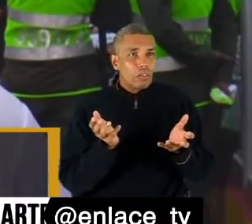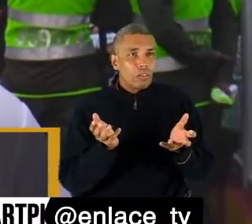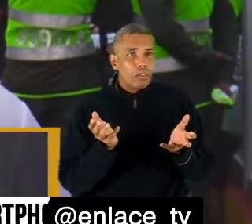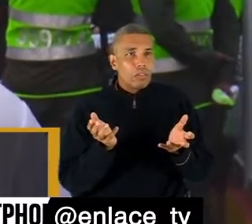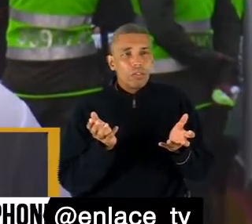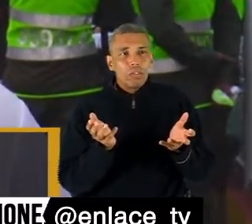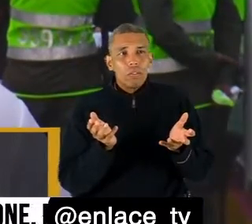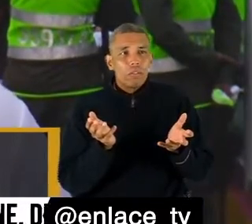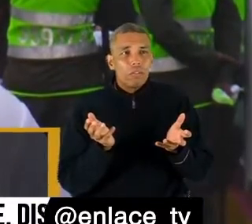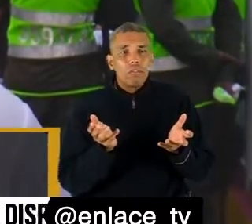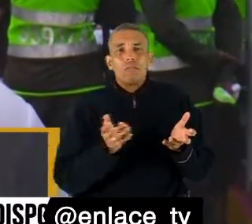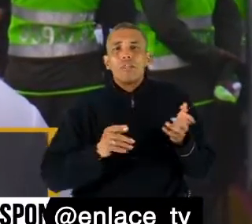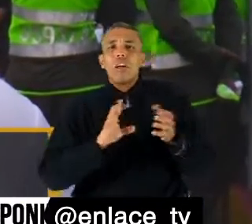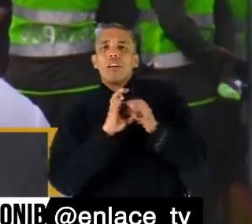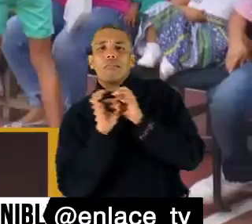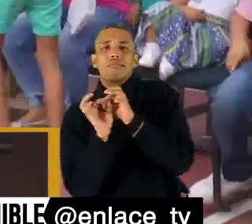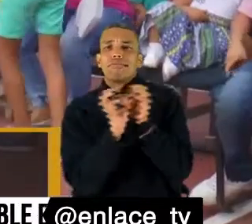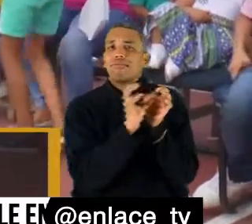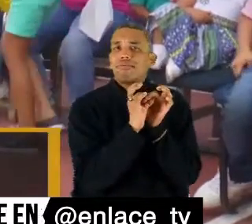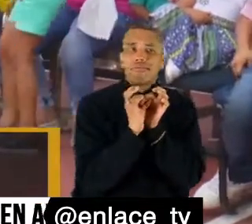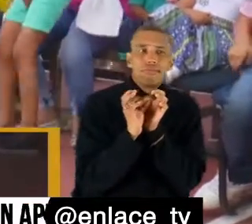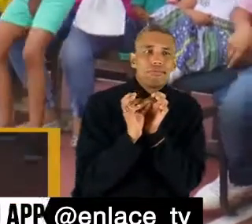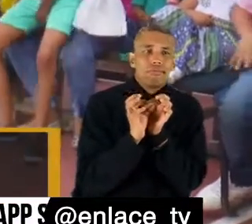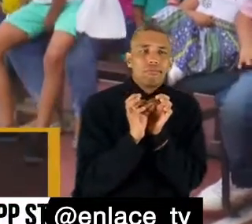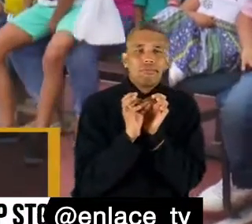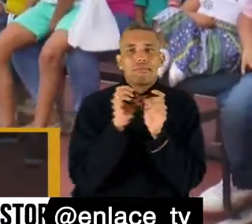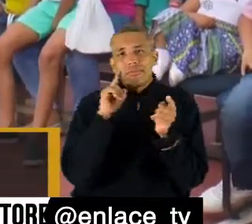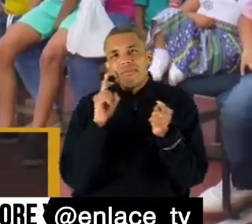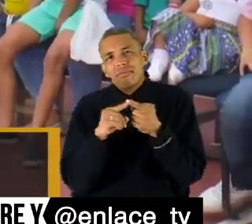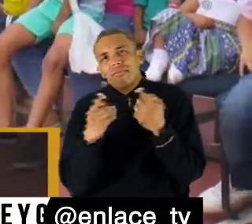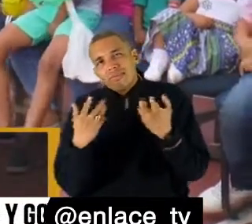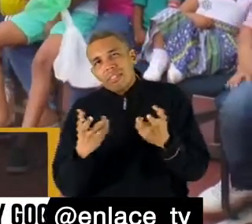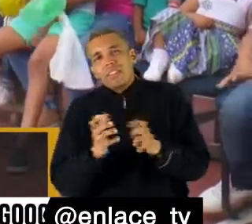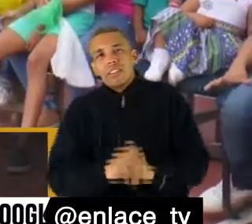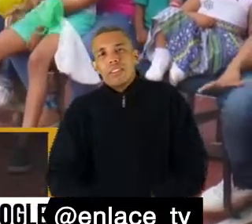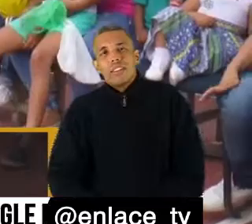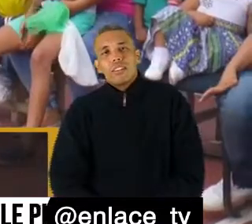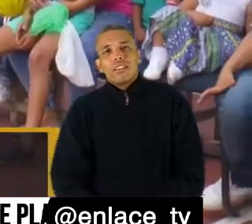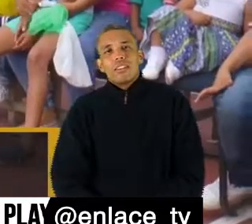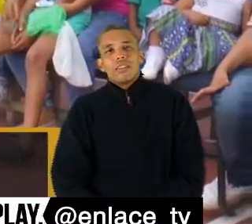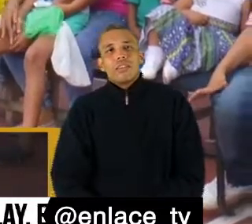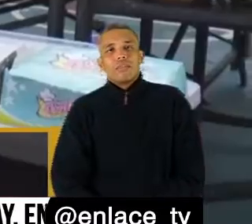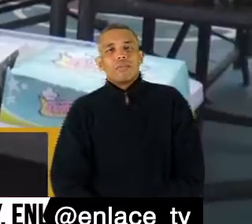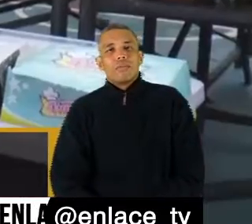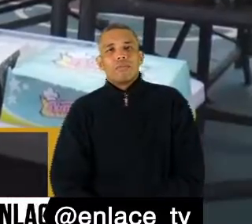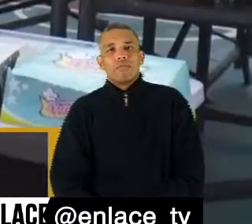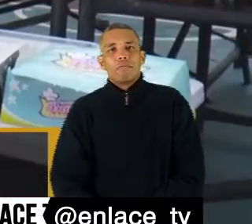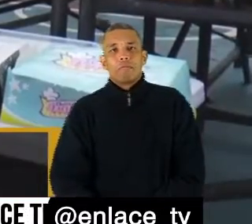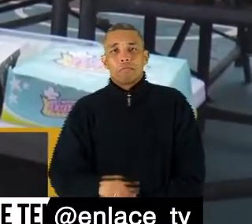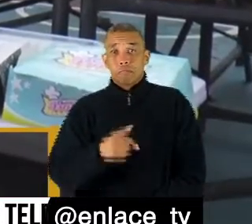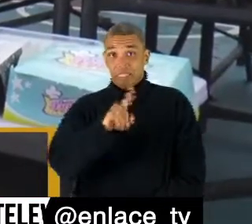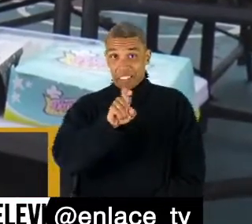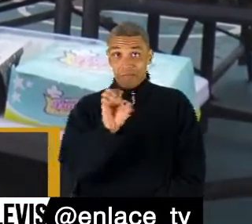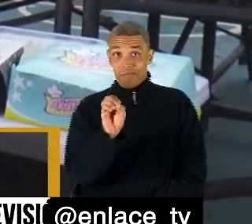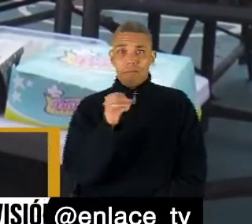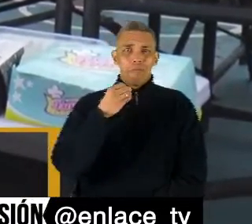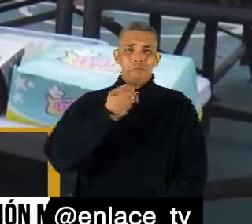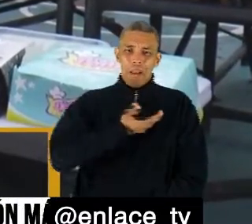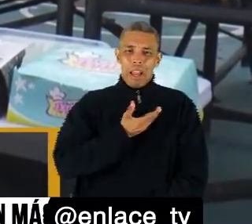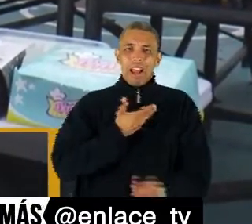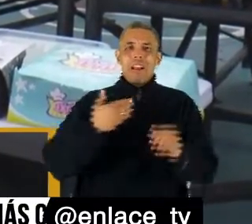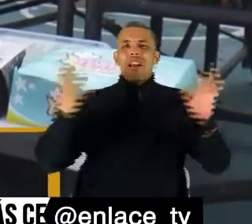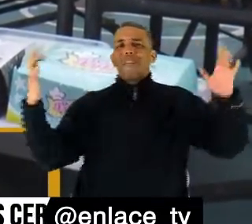unamos ese lazo de amistad que tanto buscamos en cada uno de nuestro sector. Aproximadamente 60 mamitas fueron homenajeadas